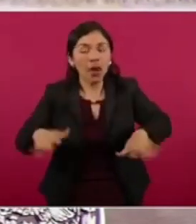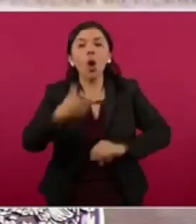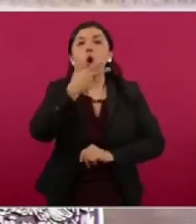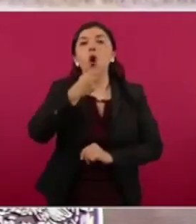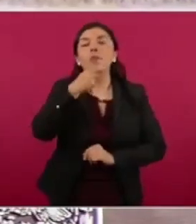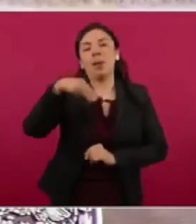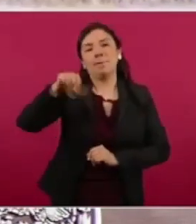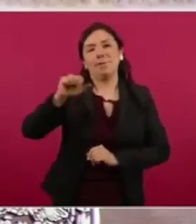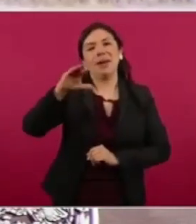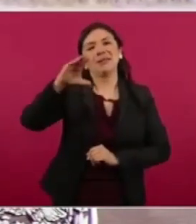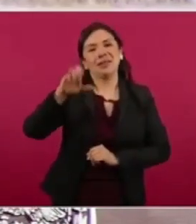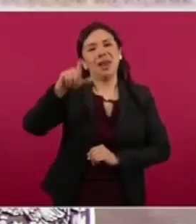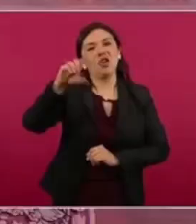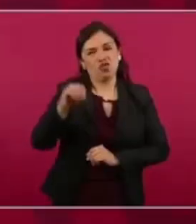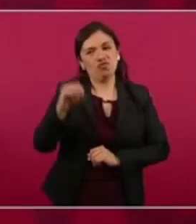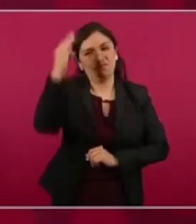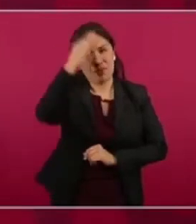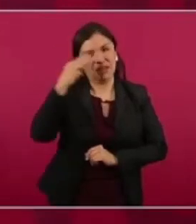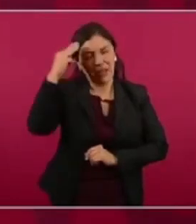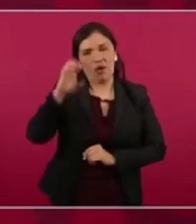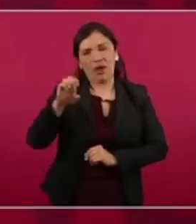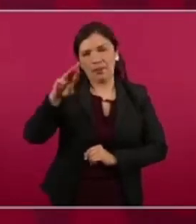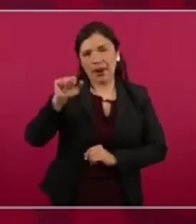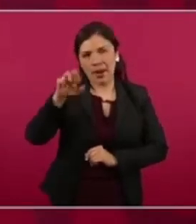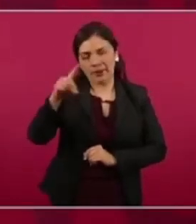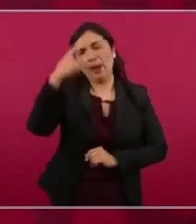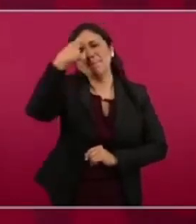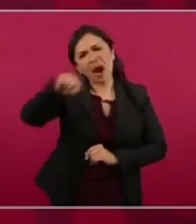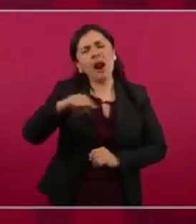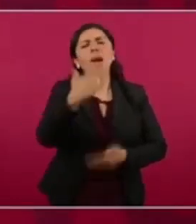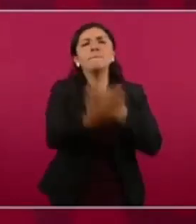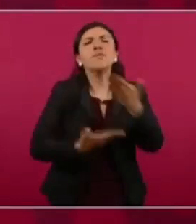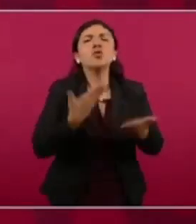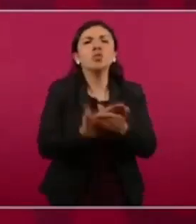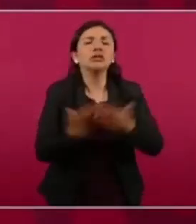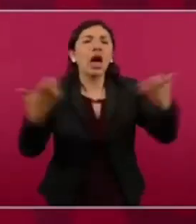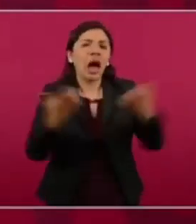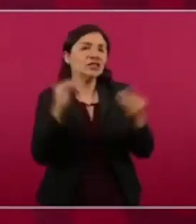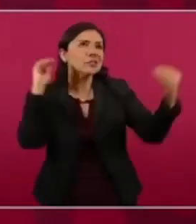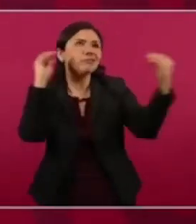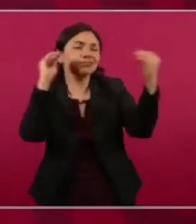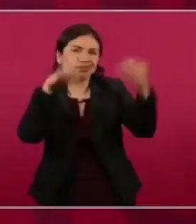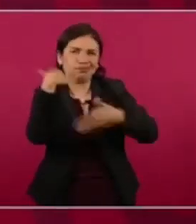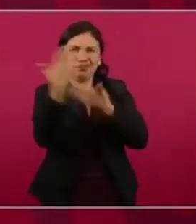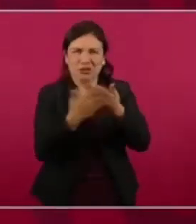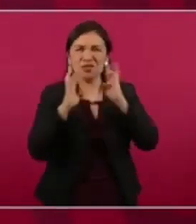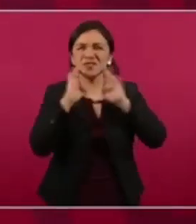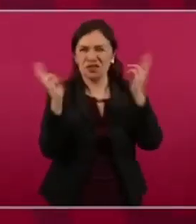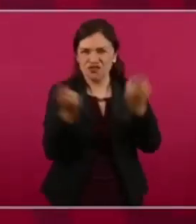Marcelo Ebrard de las propuestas que va a llevar a la cumbre,